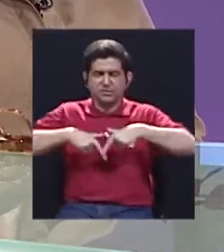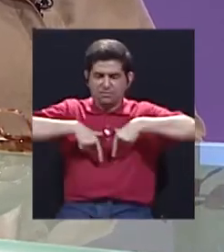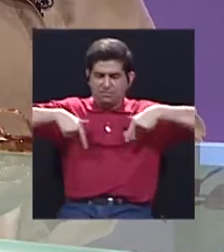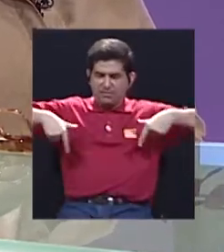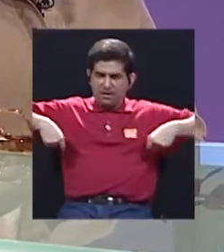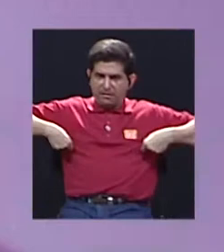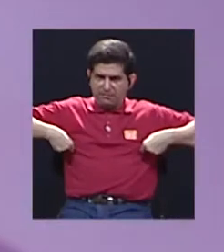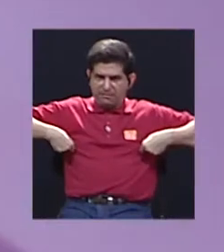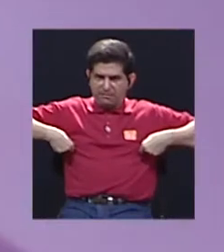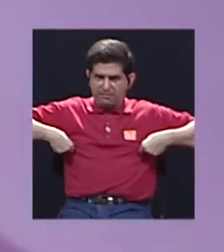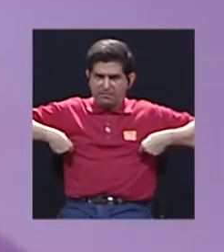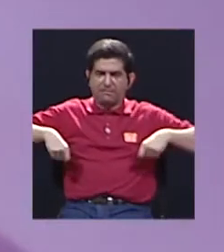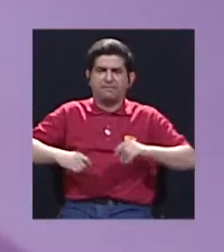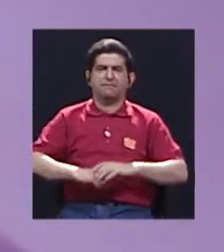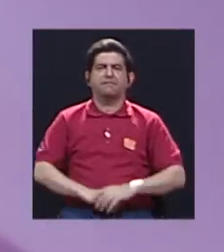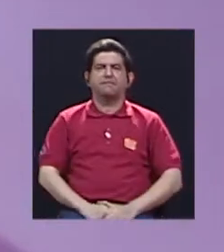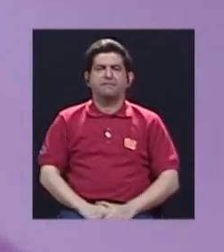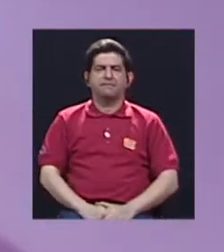brasier,